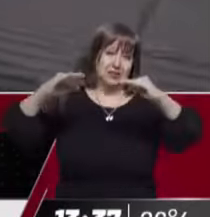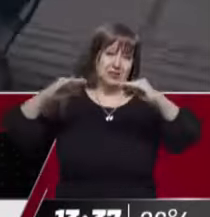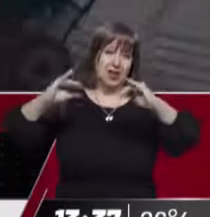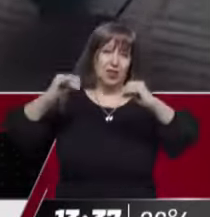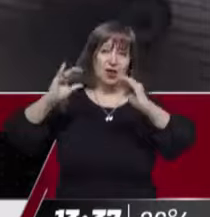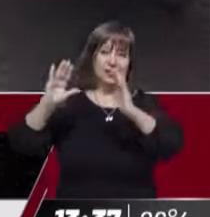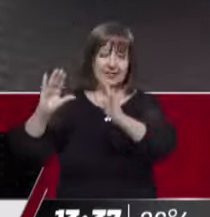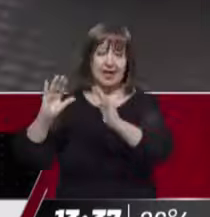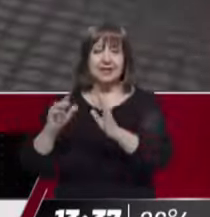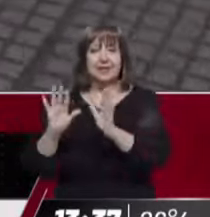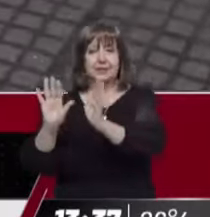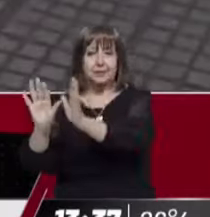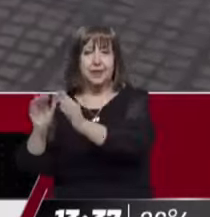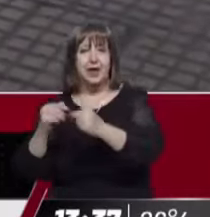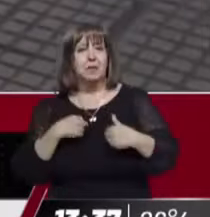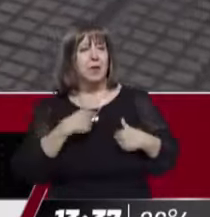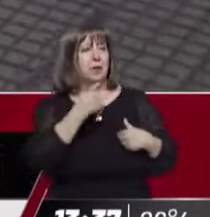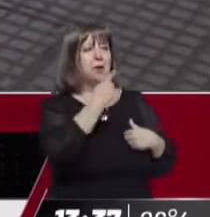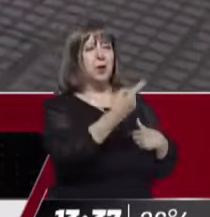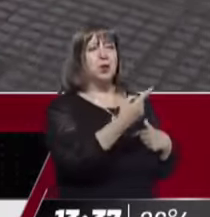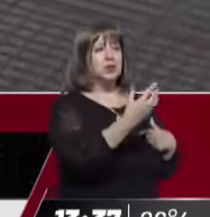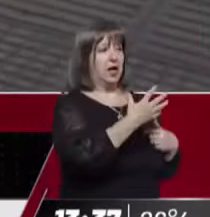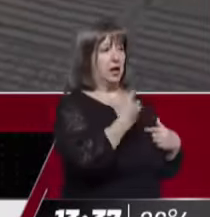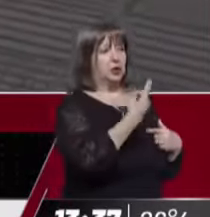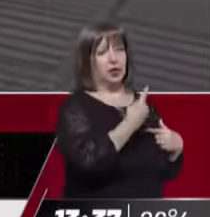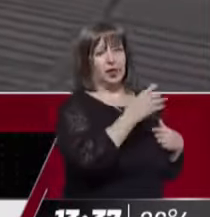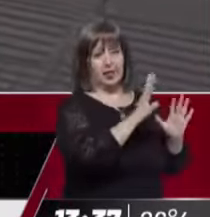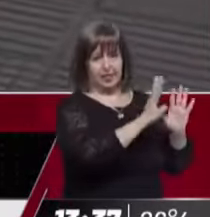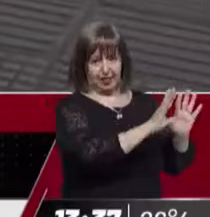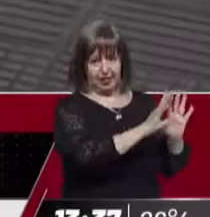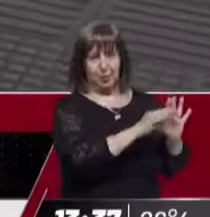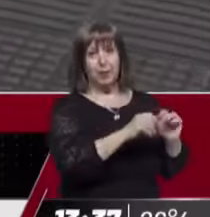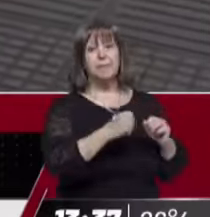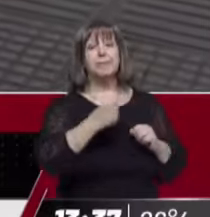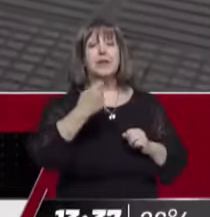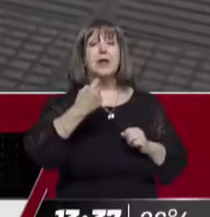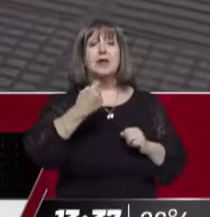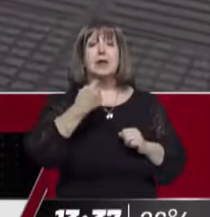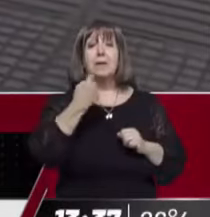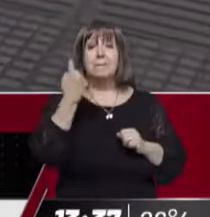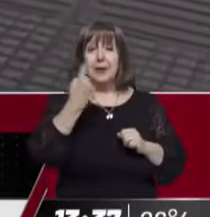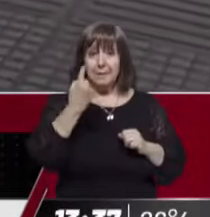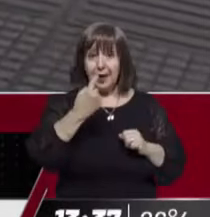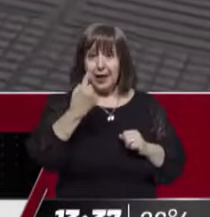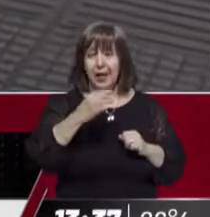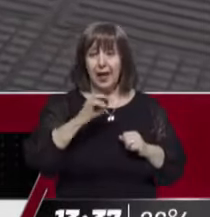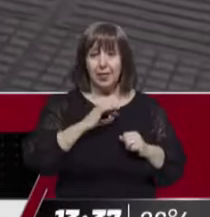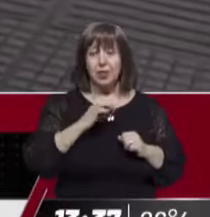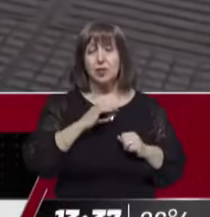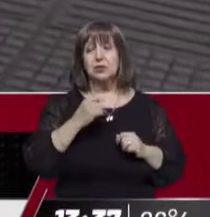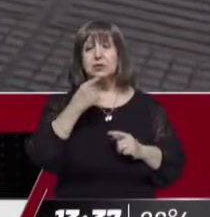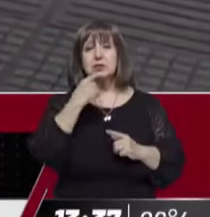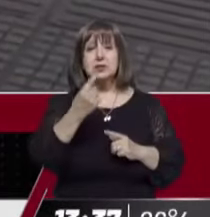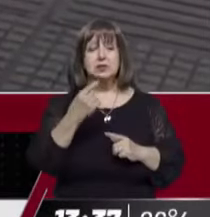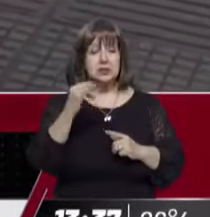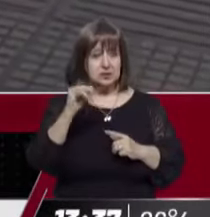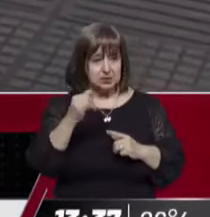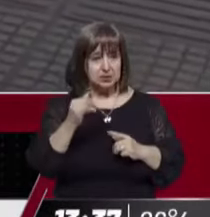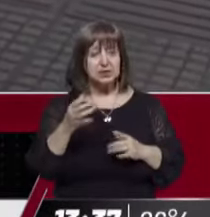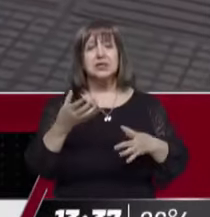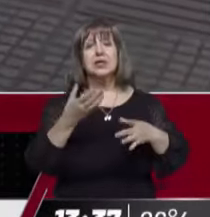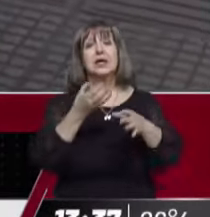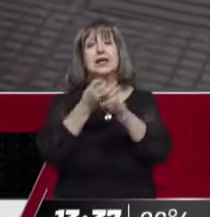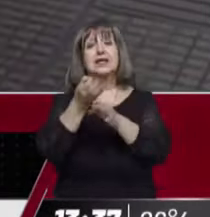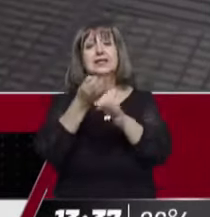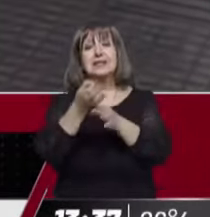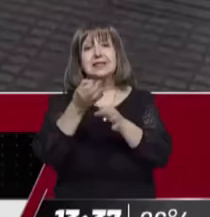finalmente qué decían las autoridades. Pero estuvimos hablando con algunos chicos de primero y ellos nos decían que temprano habían recibido como una capacitación acá dentro del